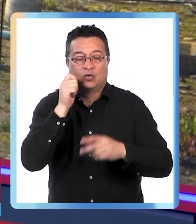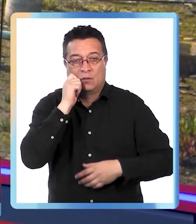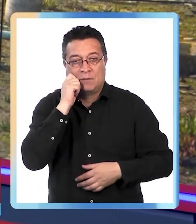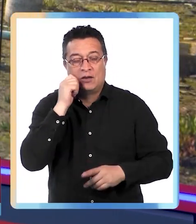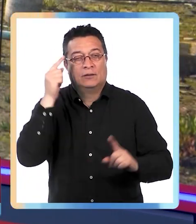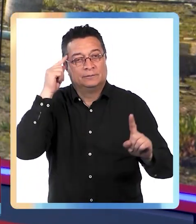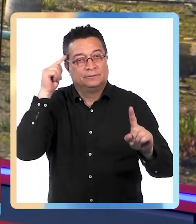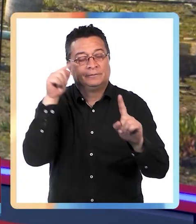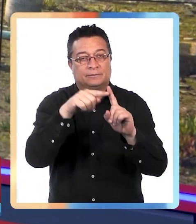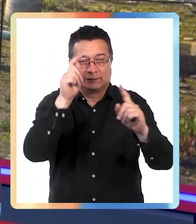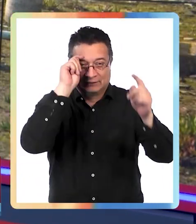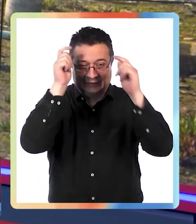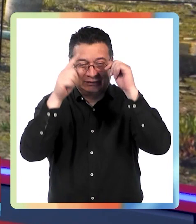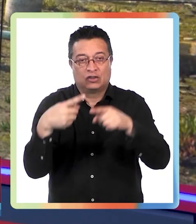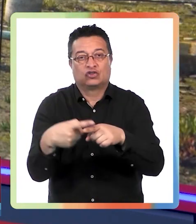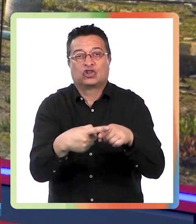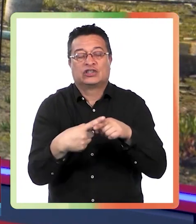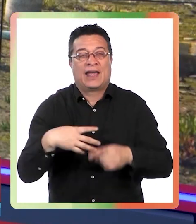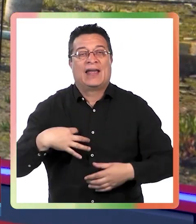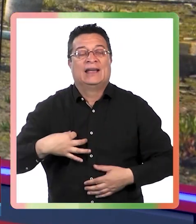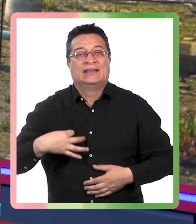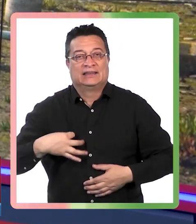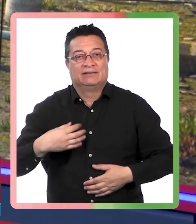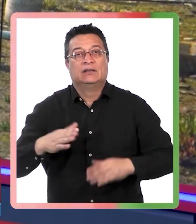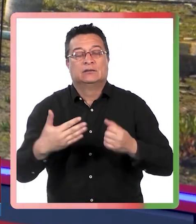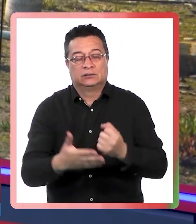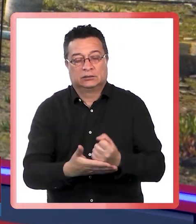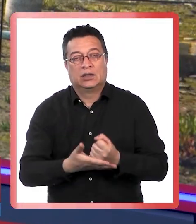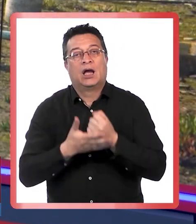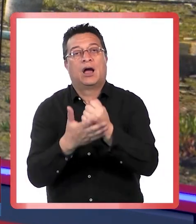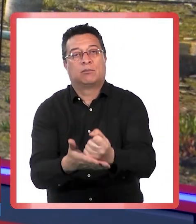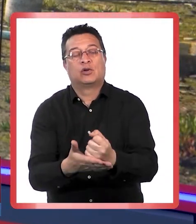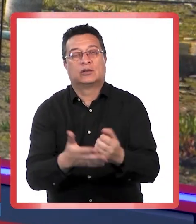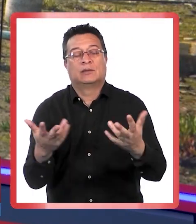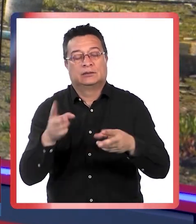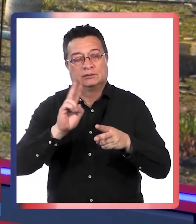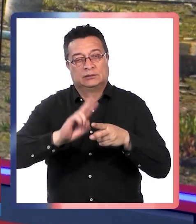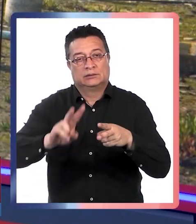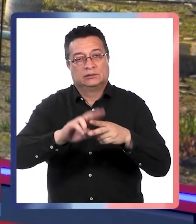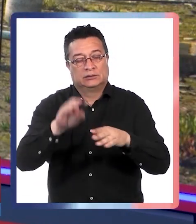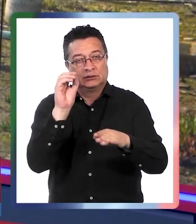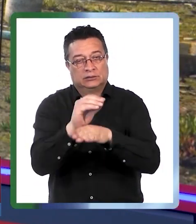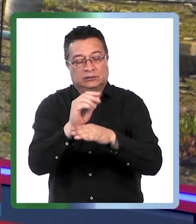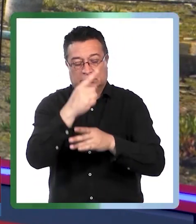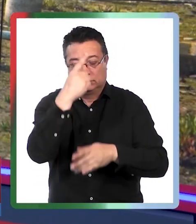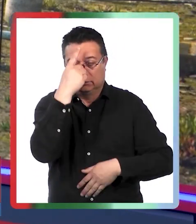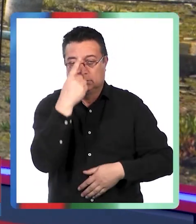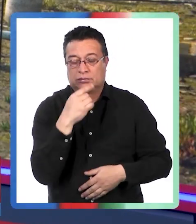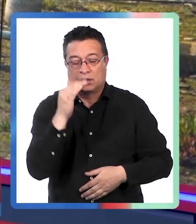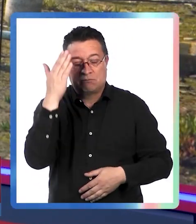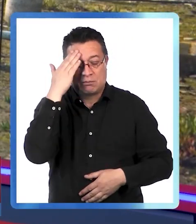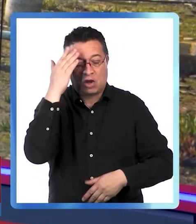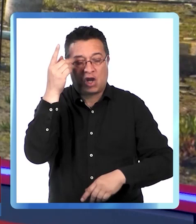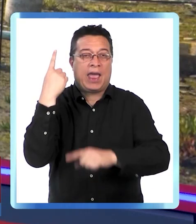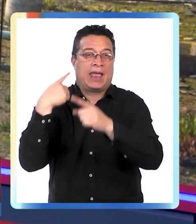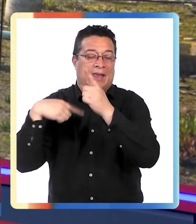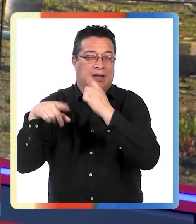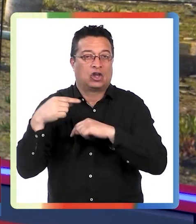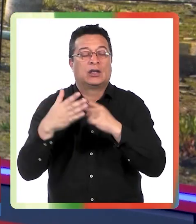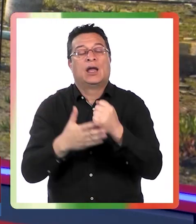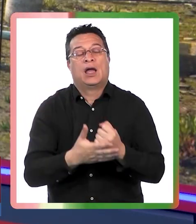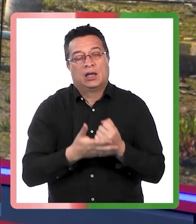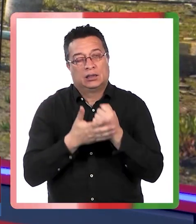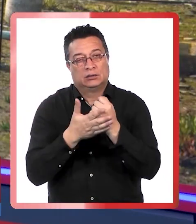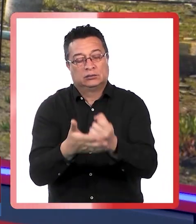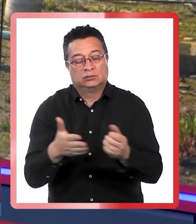a iniciativas de la sociedad civil que constituyan un aporte para la reparación simbólica y la memoria histórica y que colaboren con